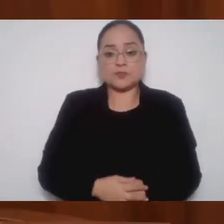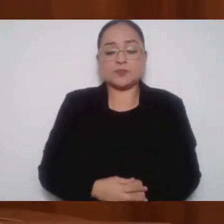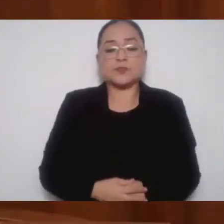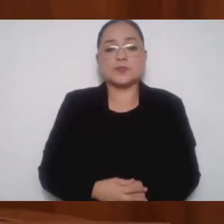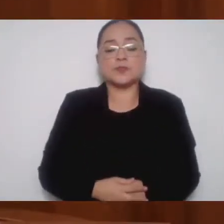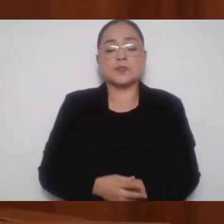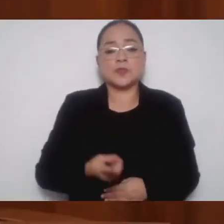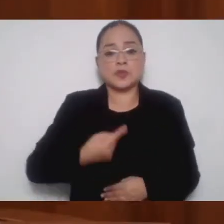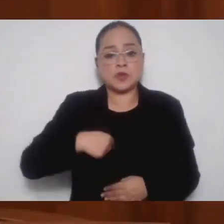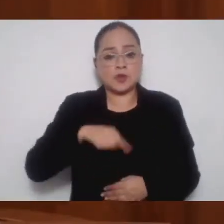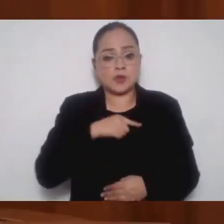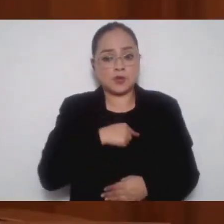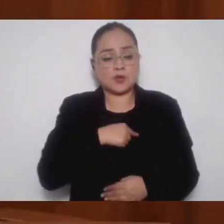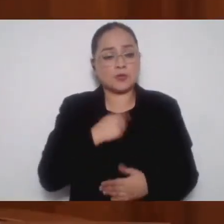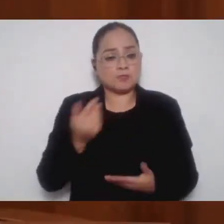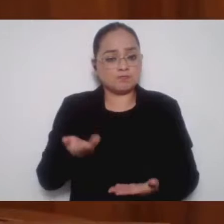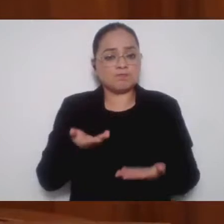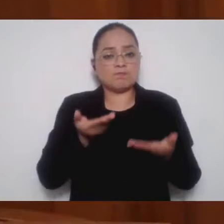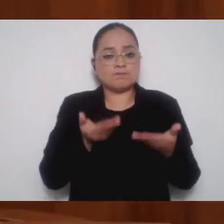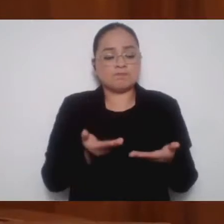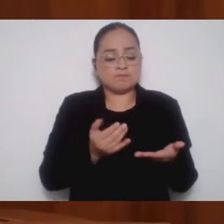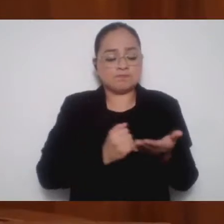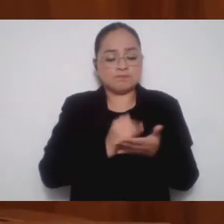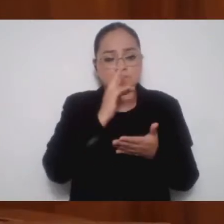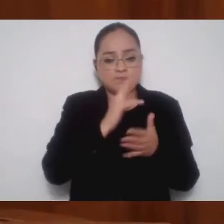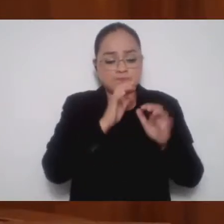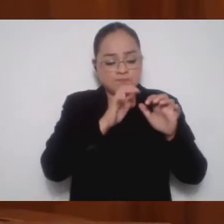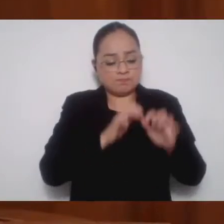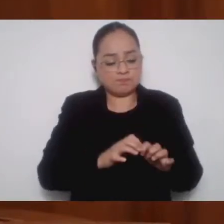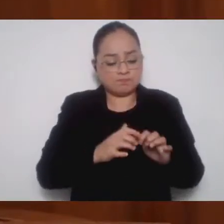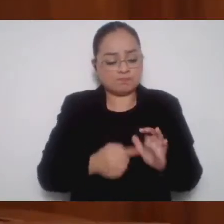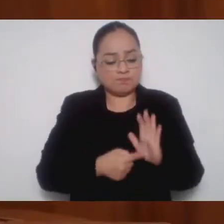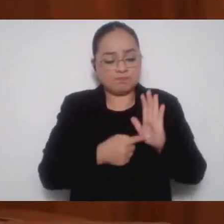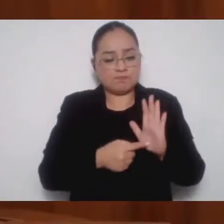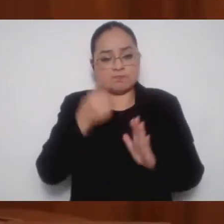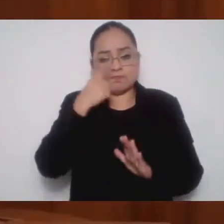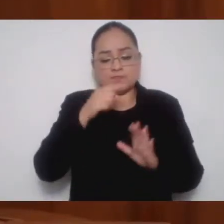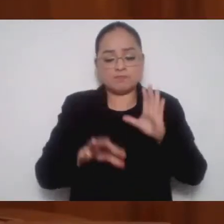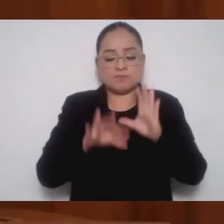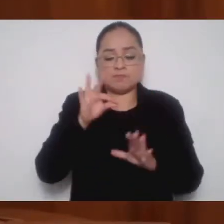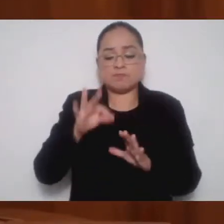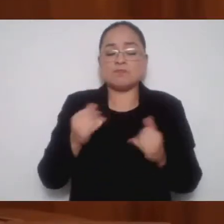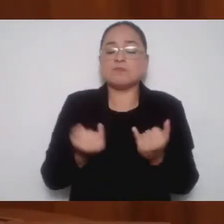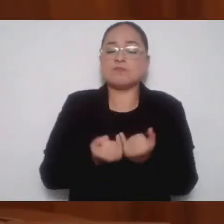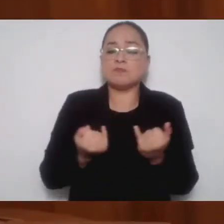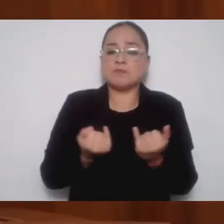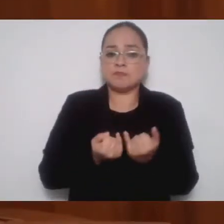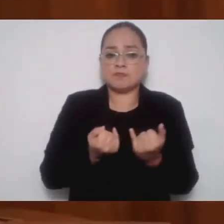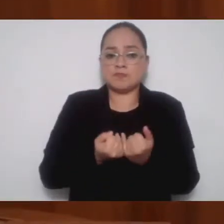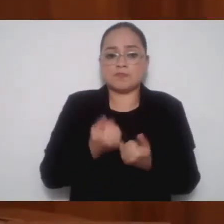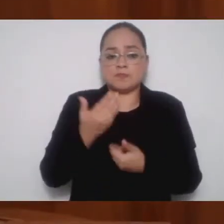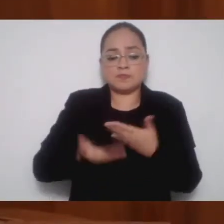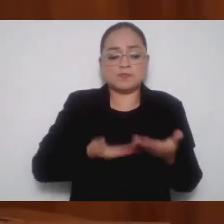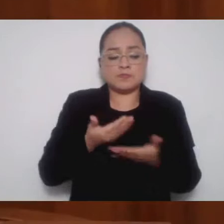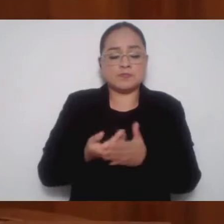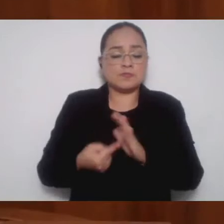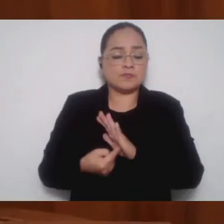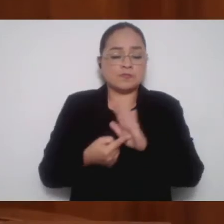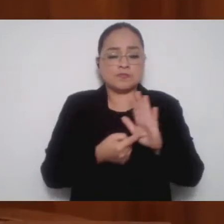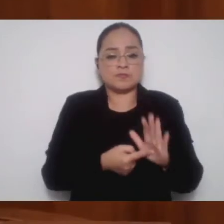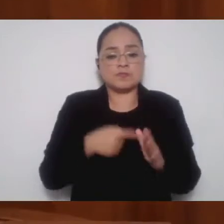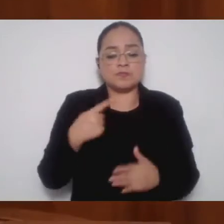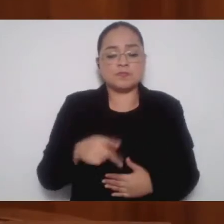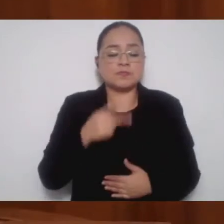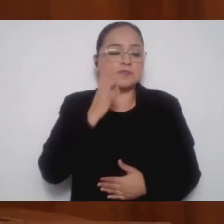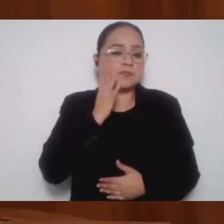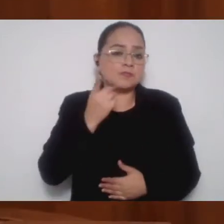México, nos permitimos emitir el presente dictamen de designación y proponer a la votación por el